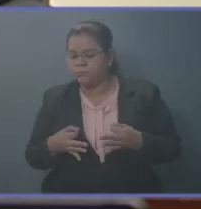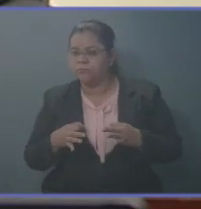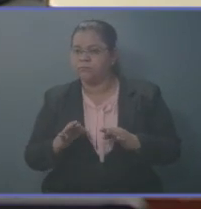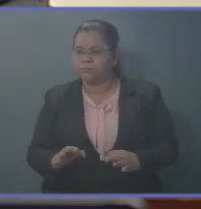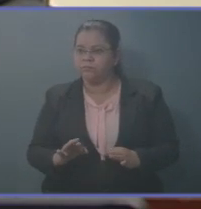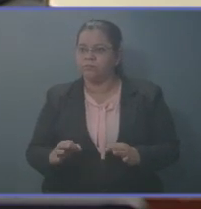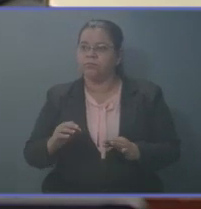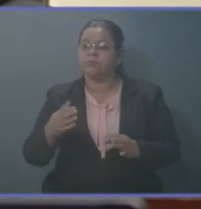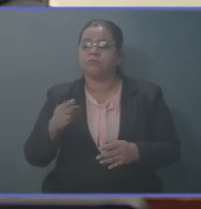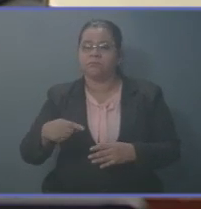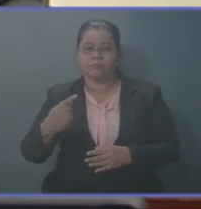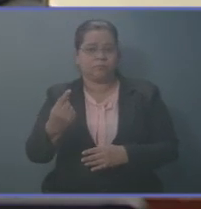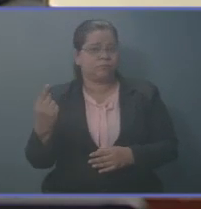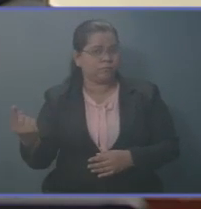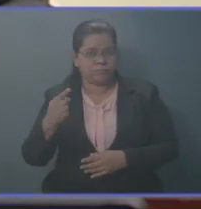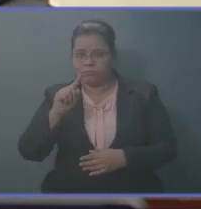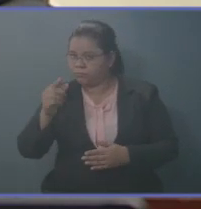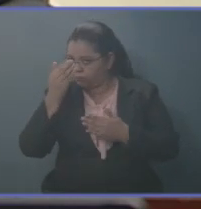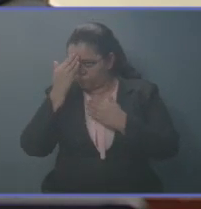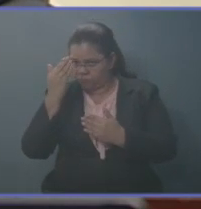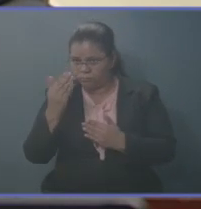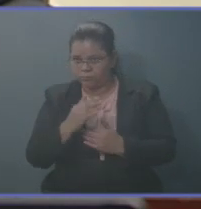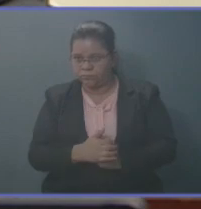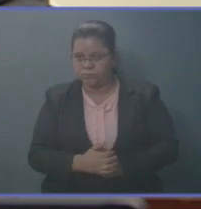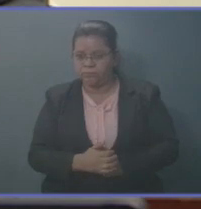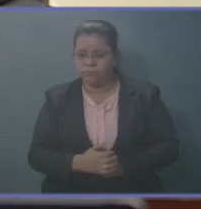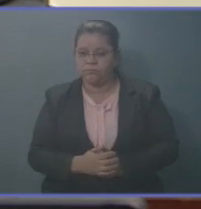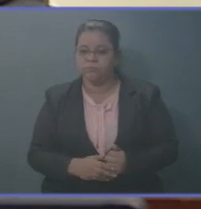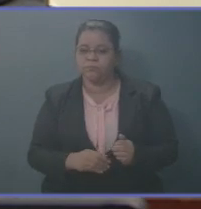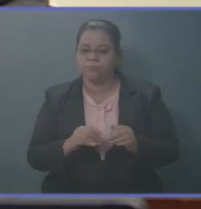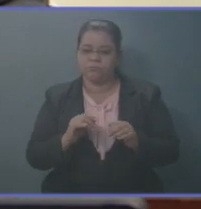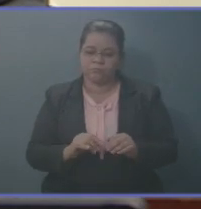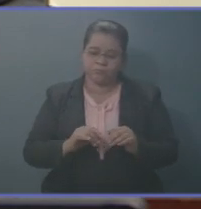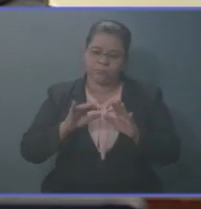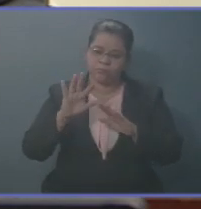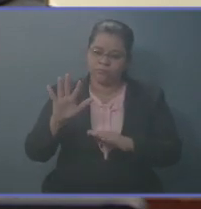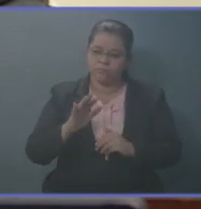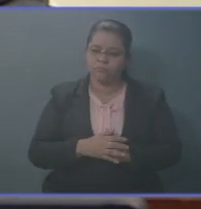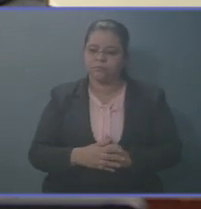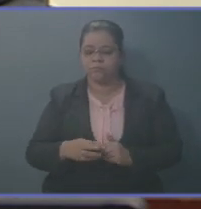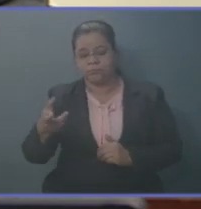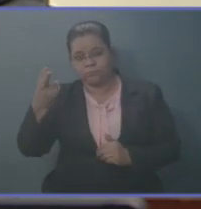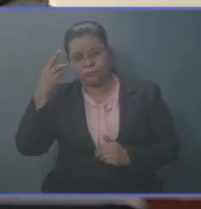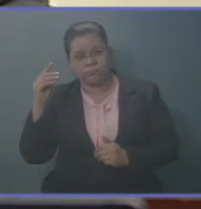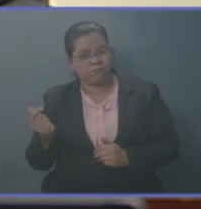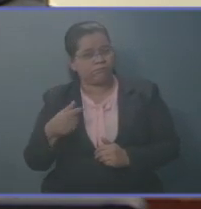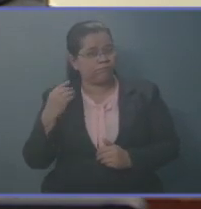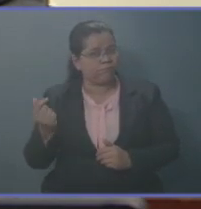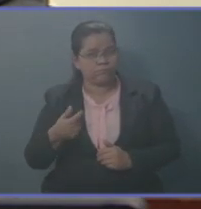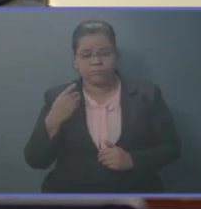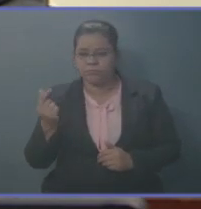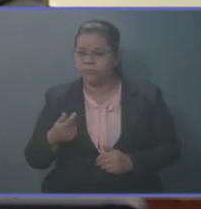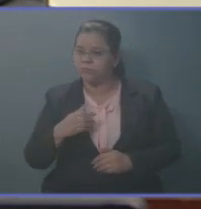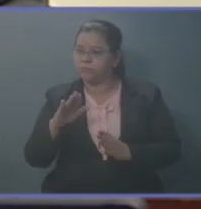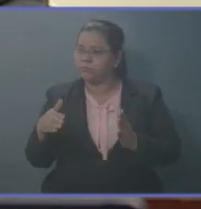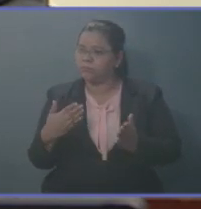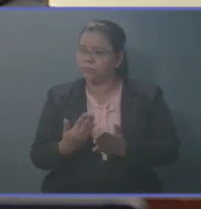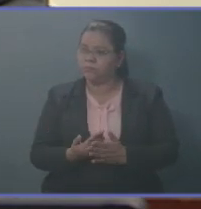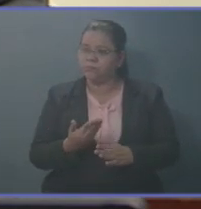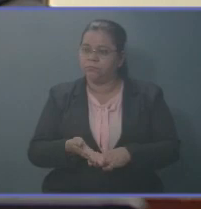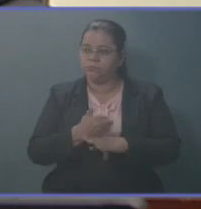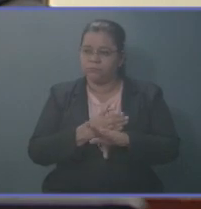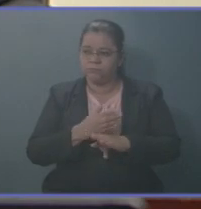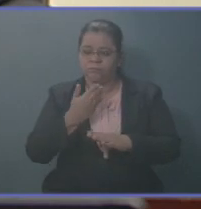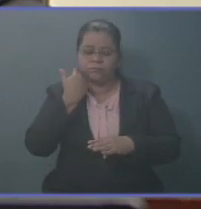de la cuarentena domiciliar. Romanos 15, que la rapidez en la evolución de los hechos relacionados con